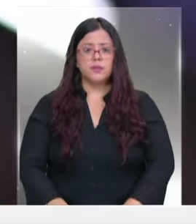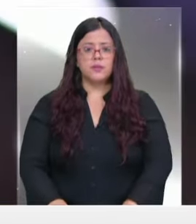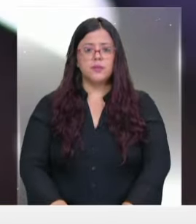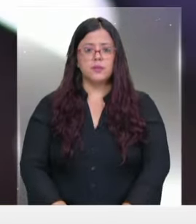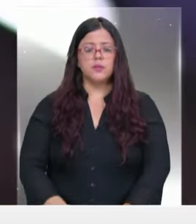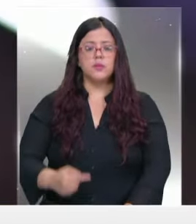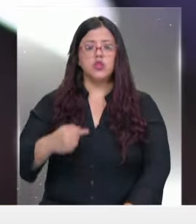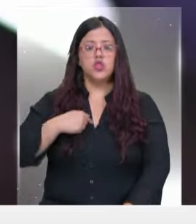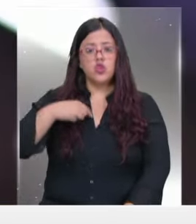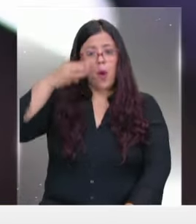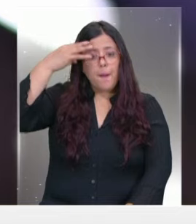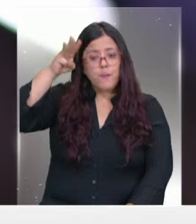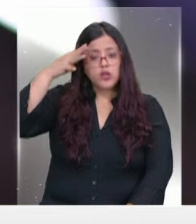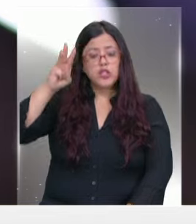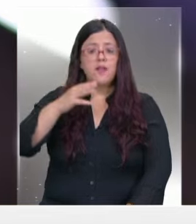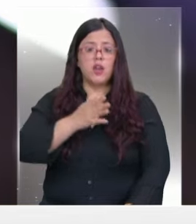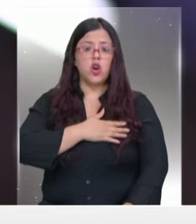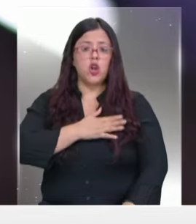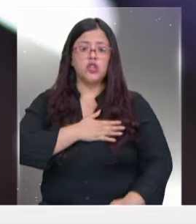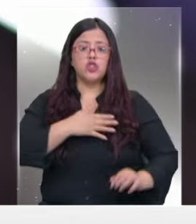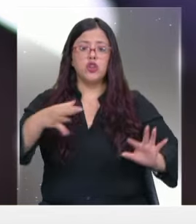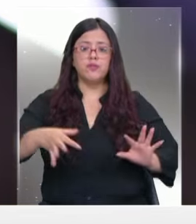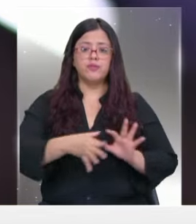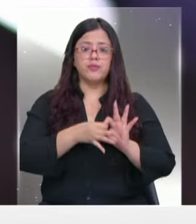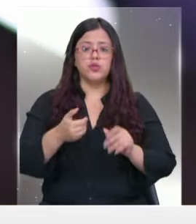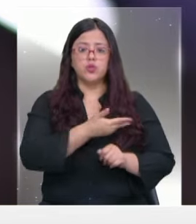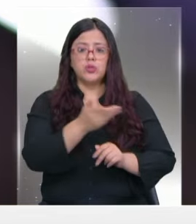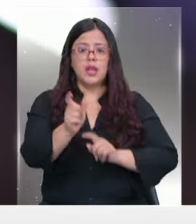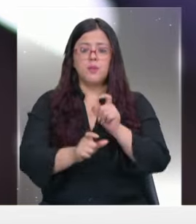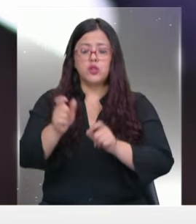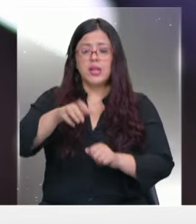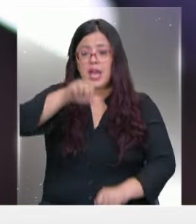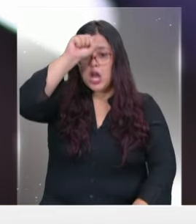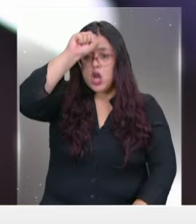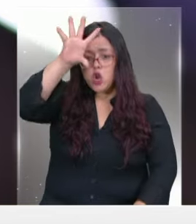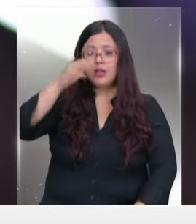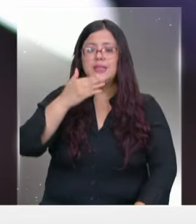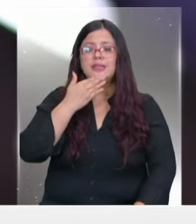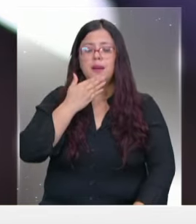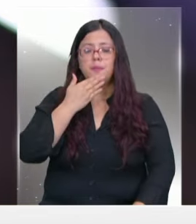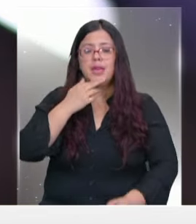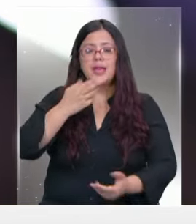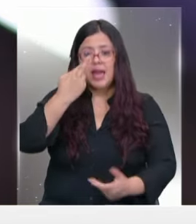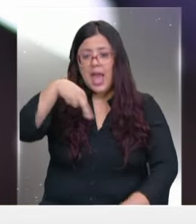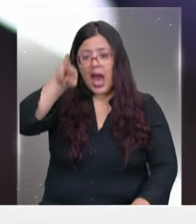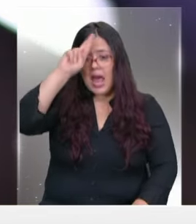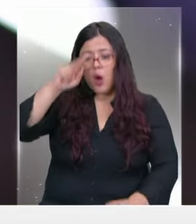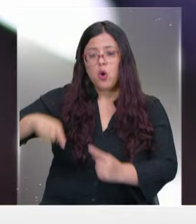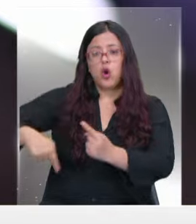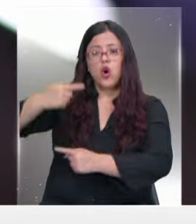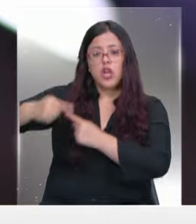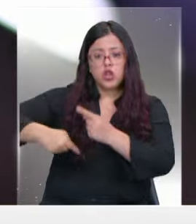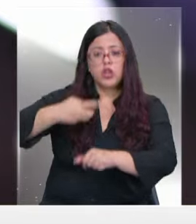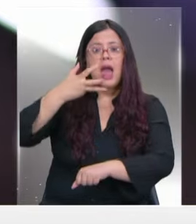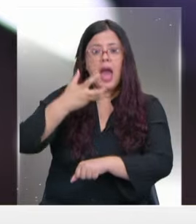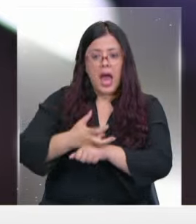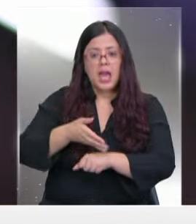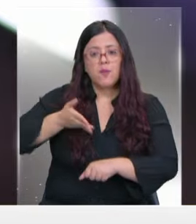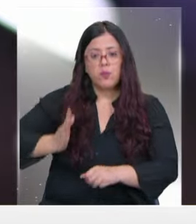Soy Manuel Monsalve. Mi corazón está con ustedes, con la gente de Lota y la provincia de Arauco. Tenemos una historia en común y